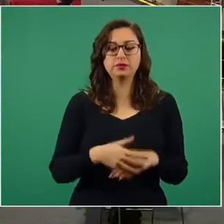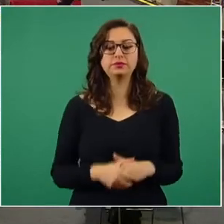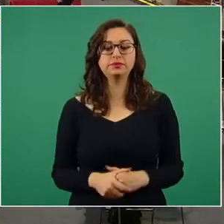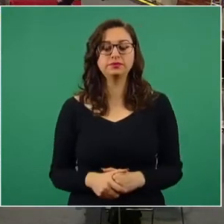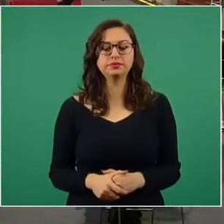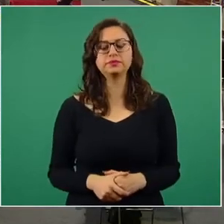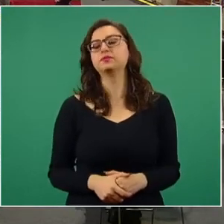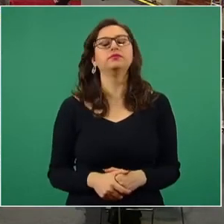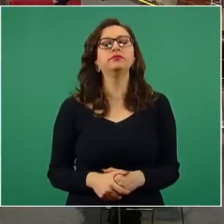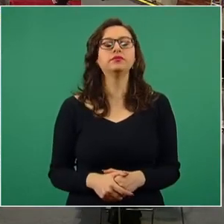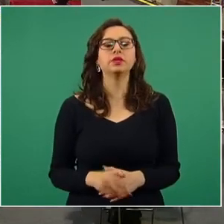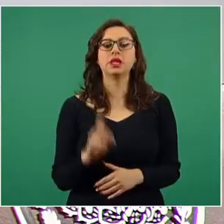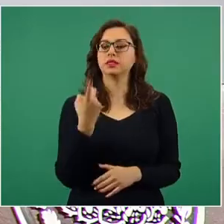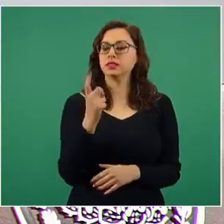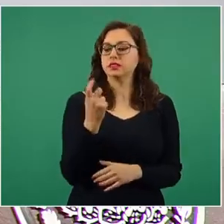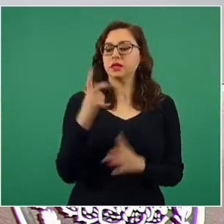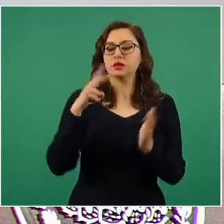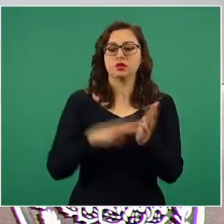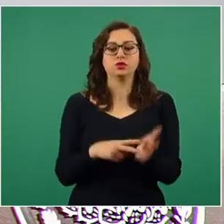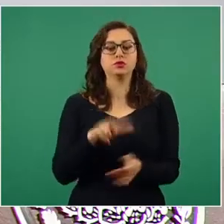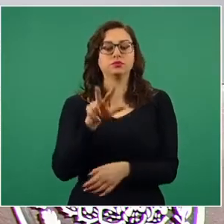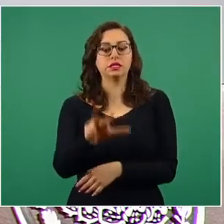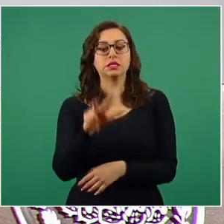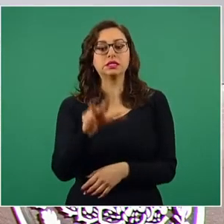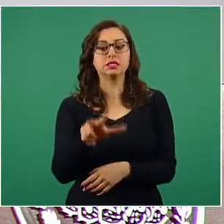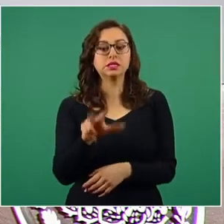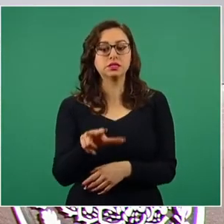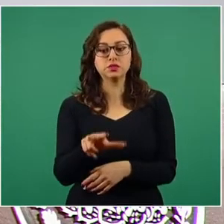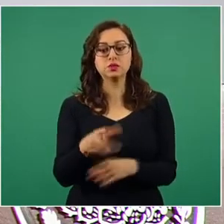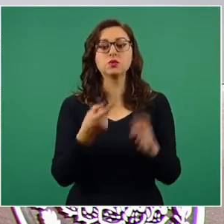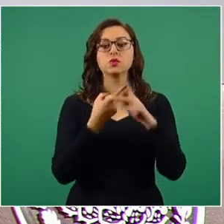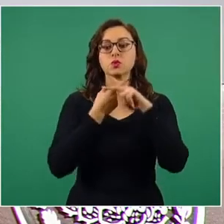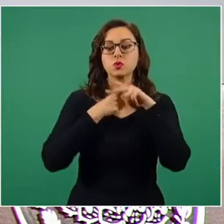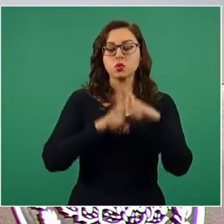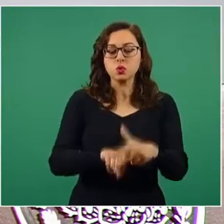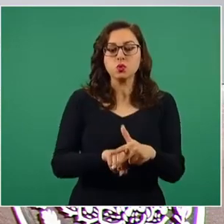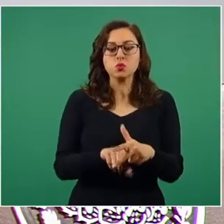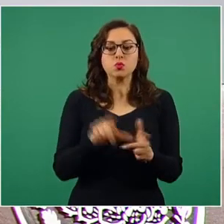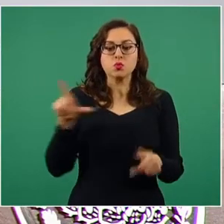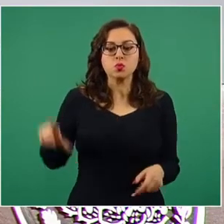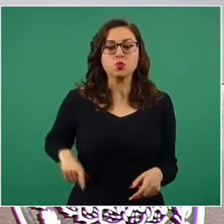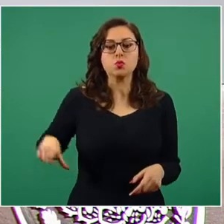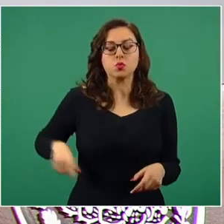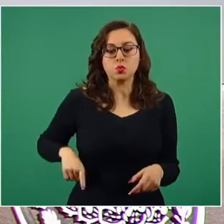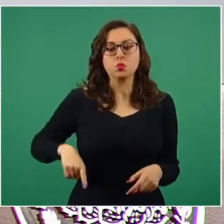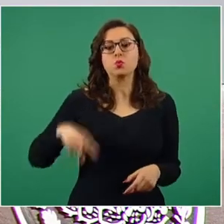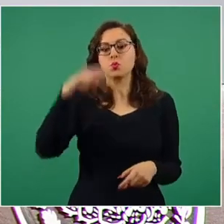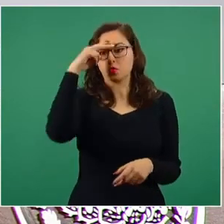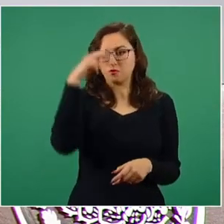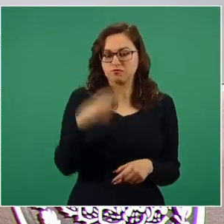Desde diciembre de 2018, que comenzaron las acciones del Gobierno de México contra